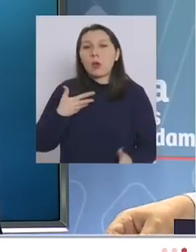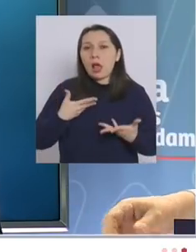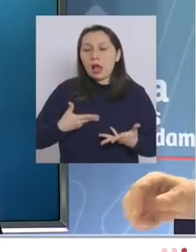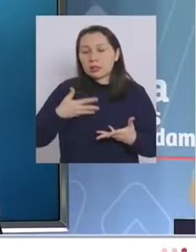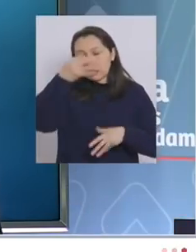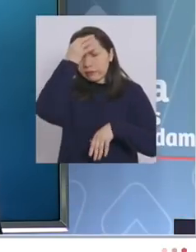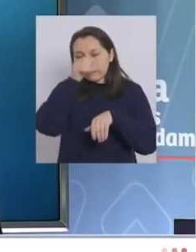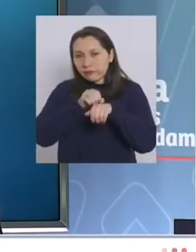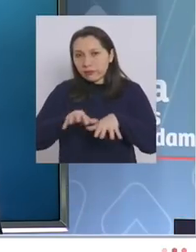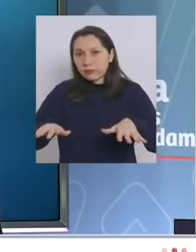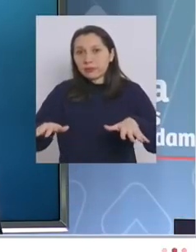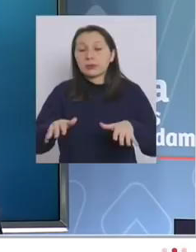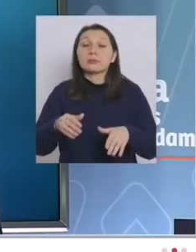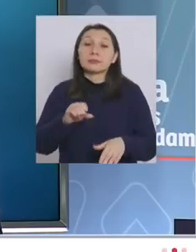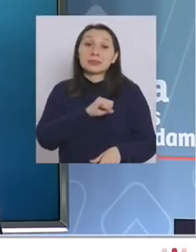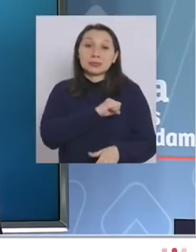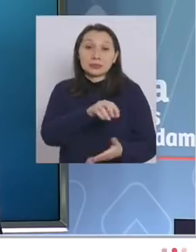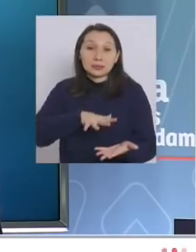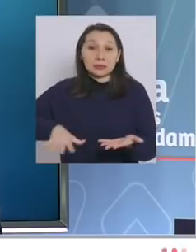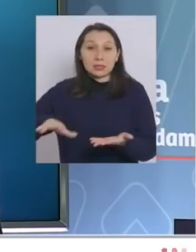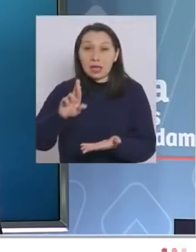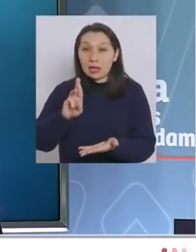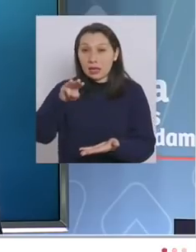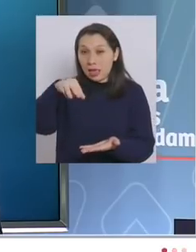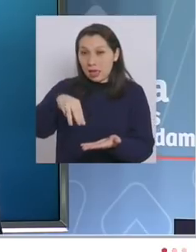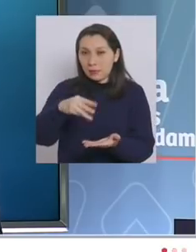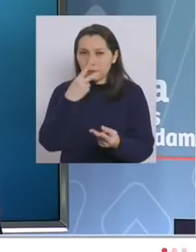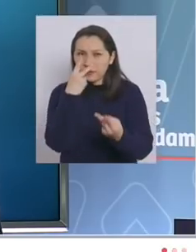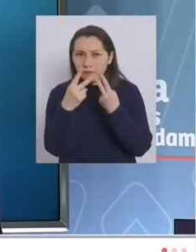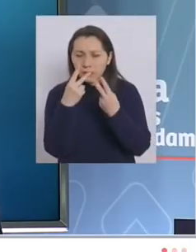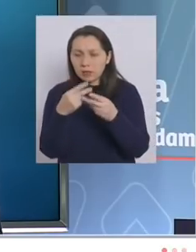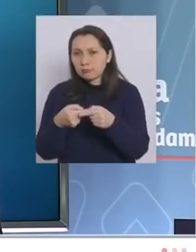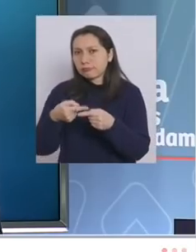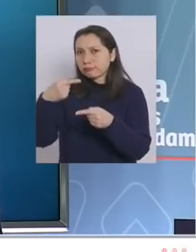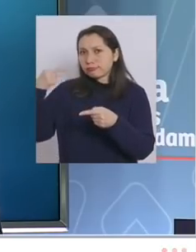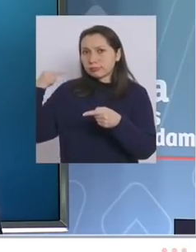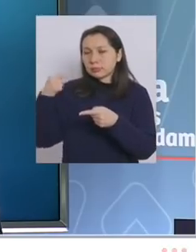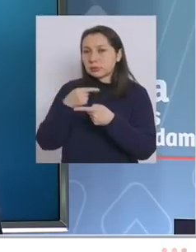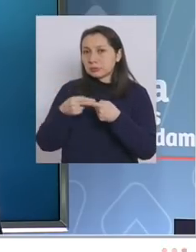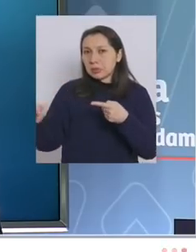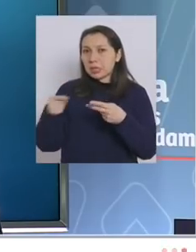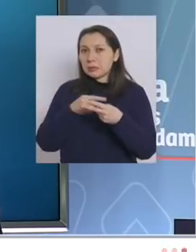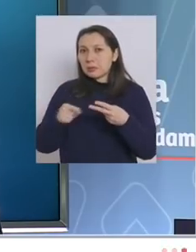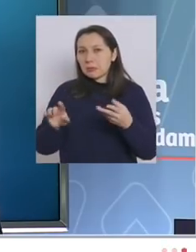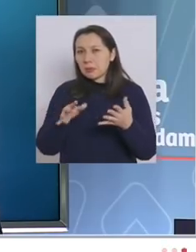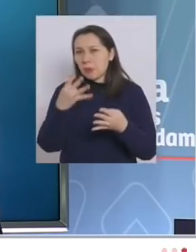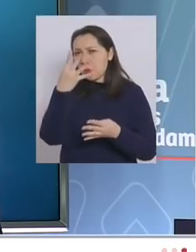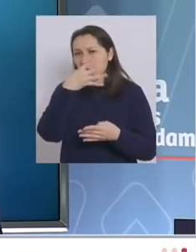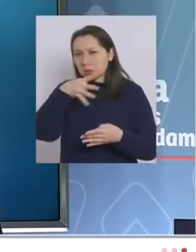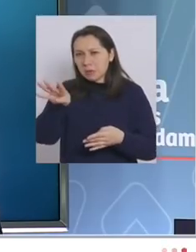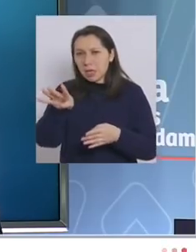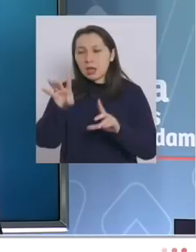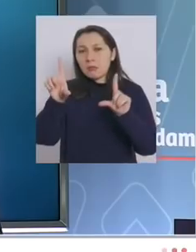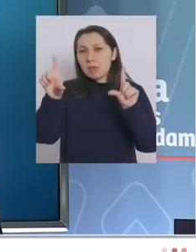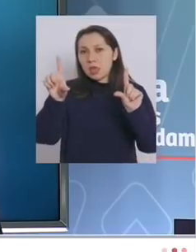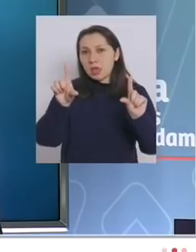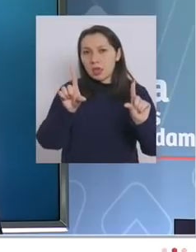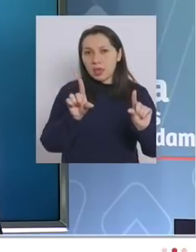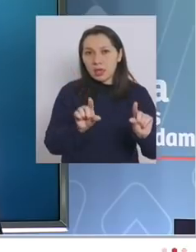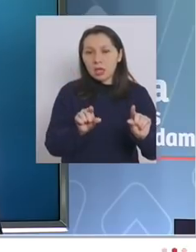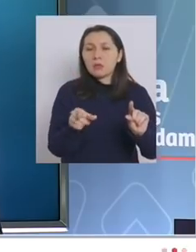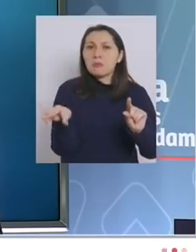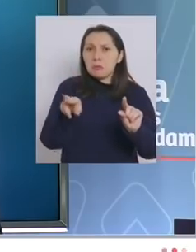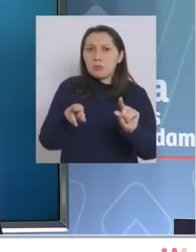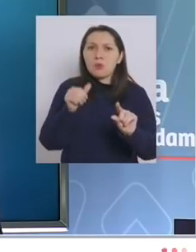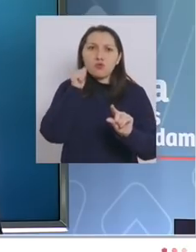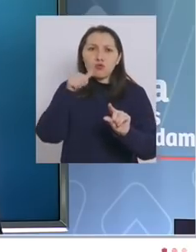analizando. En la región metropolitana particularmente hemos visto en las últimas semanas, ya cerca de 4 semanas, una disminución